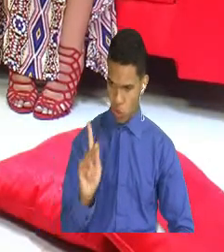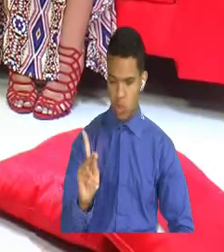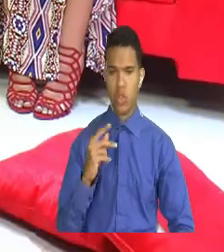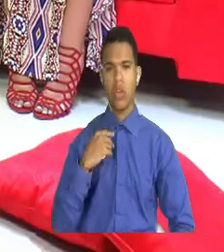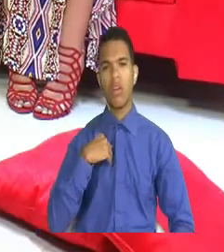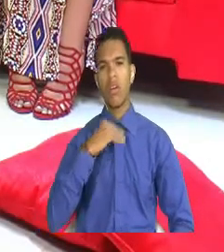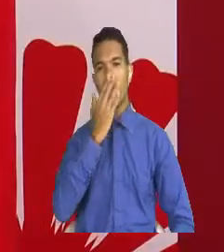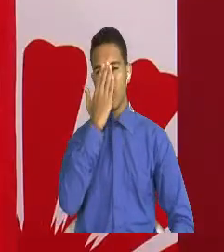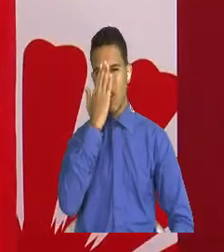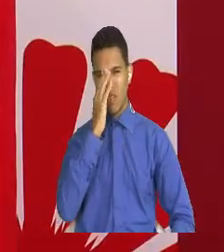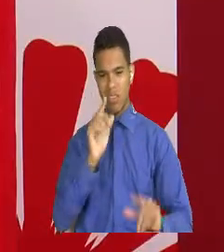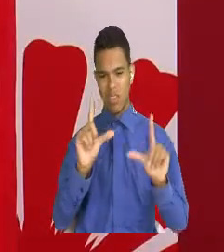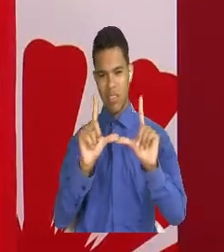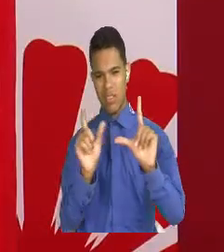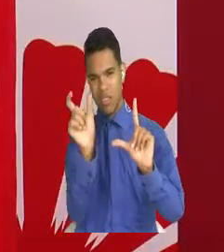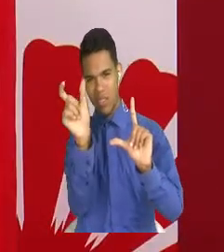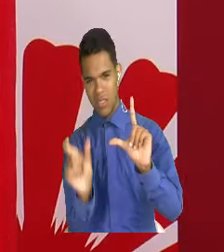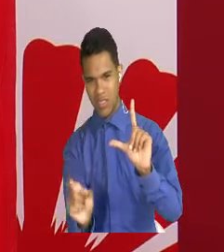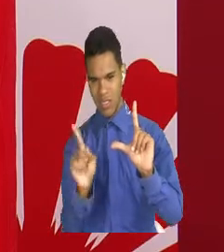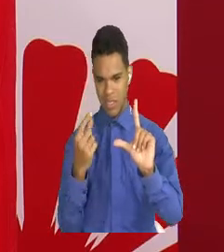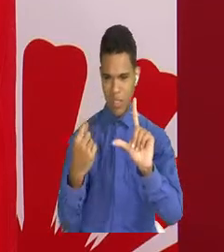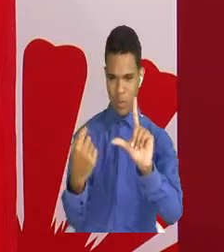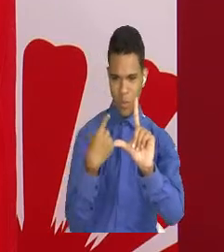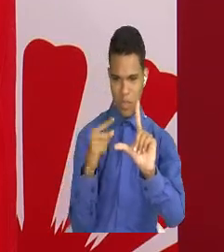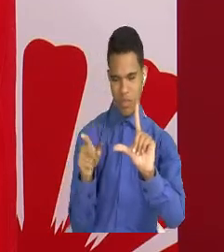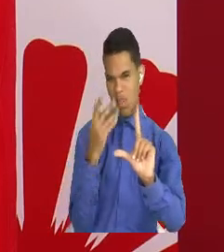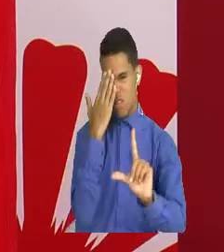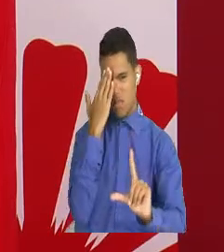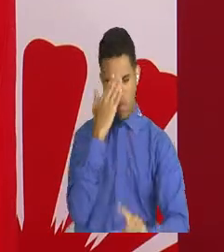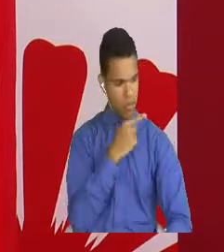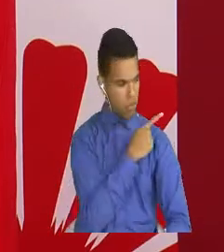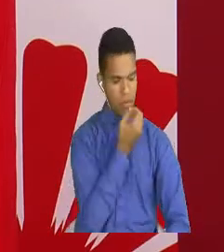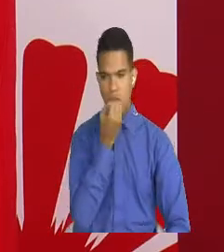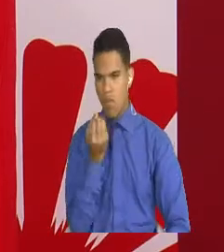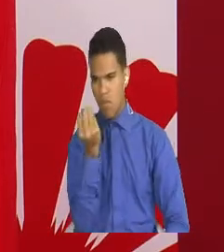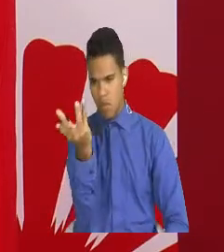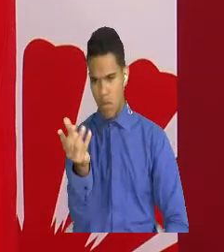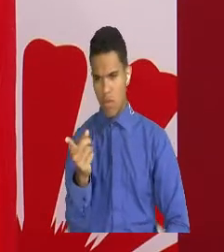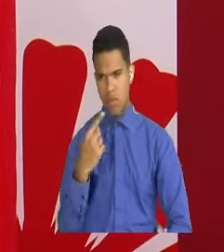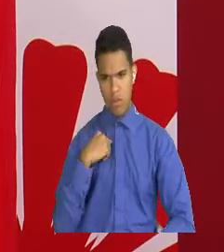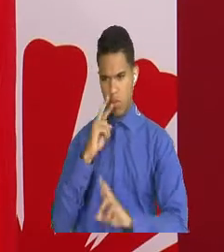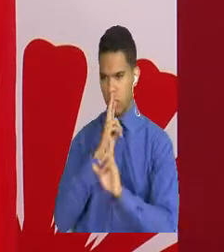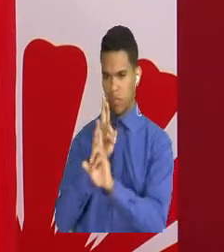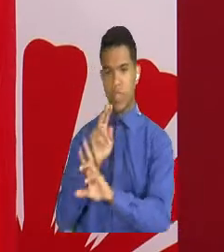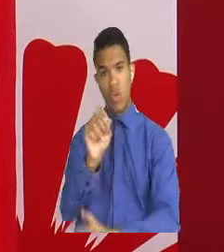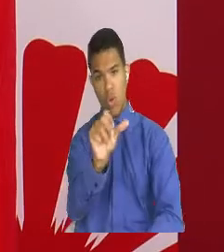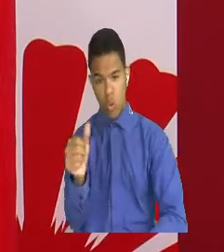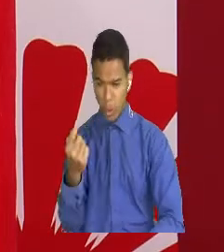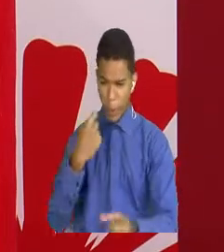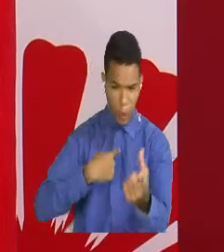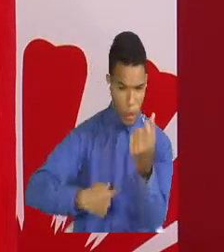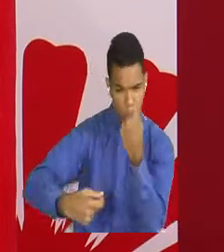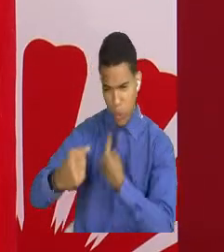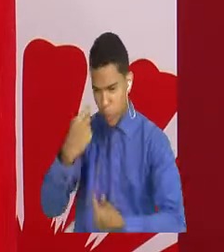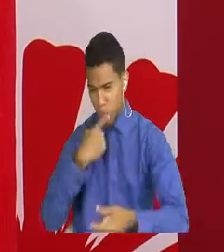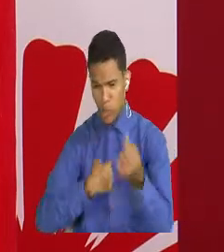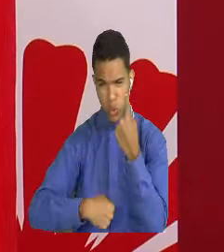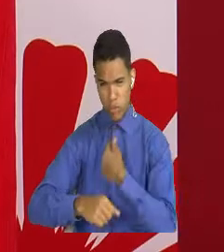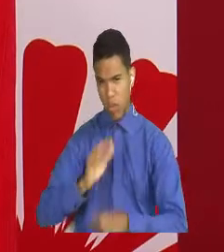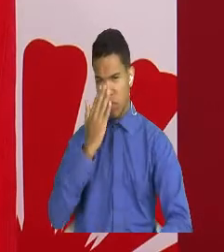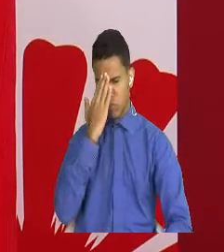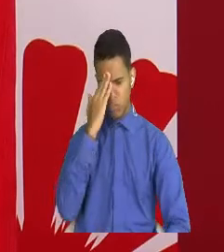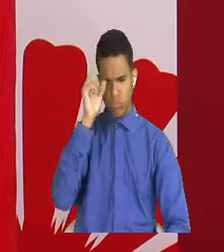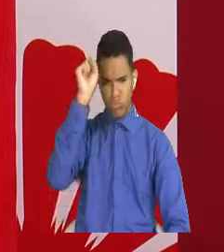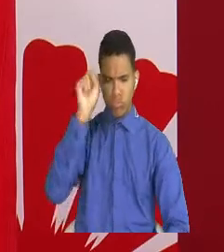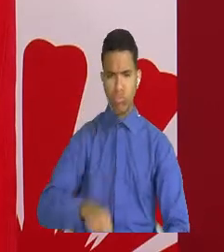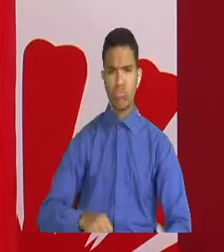nuestro televidente que nos envió la pregunta, aquí pues nuestra profesional le respondió al interrogante, también las otras personas que tengan el mismo interrogante ya saben qué hacer en